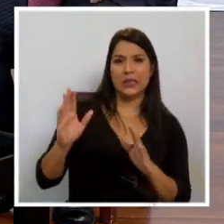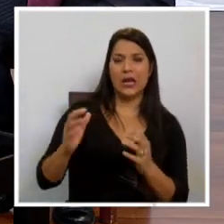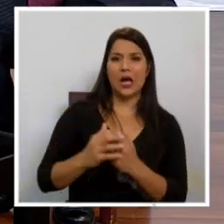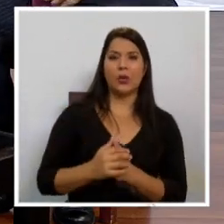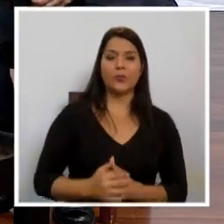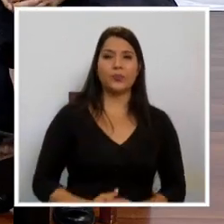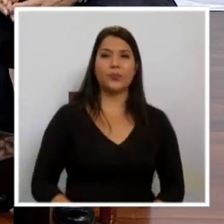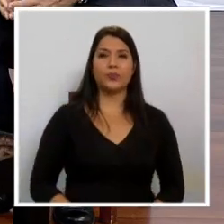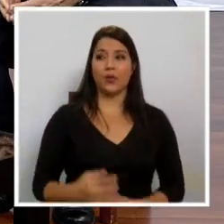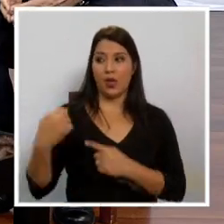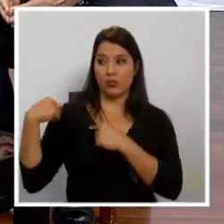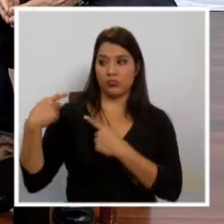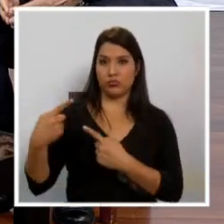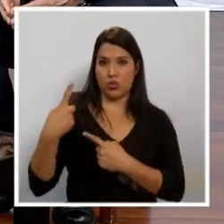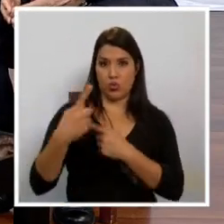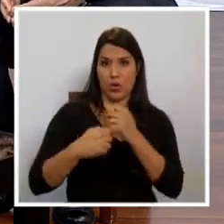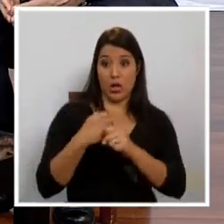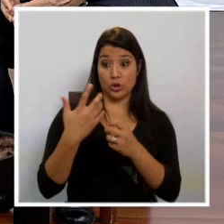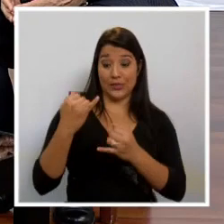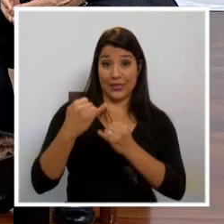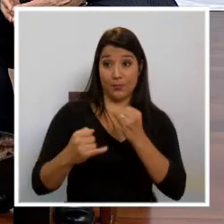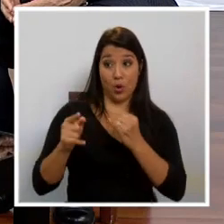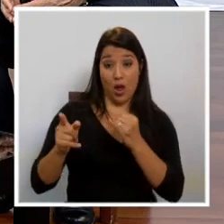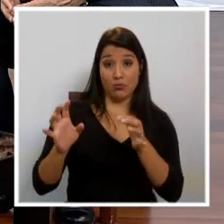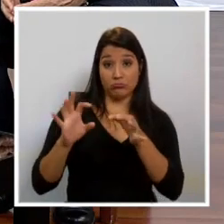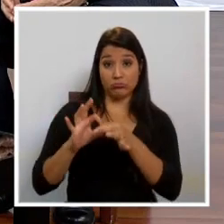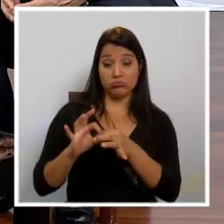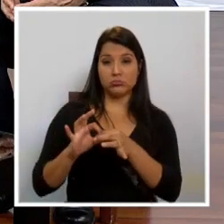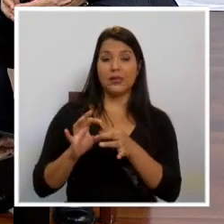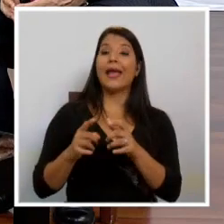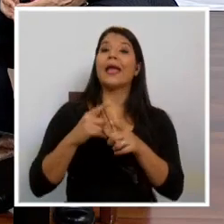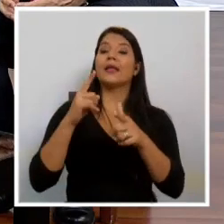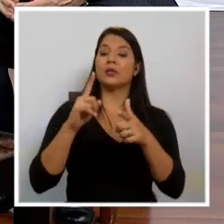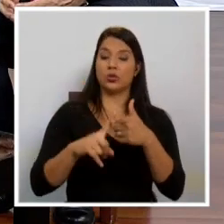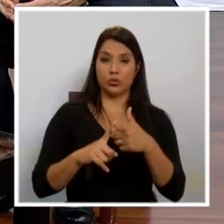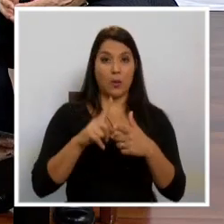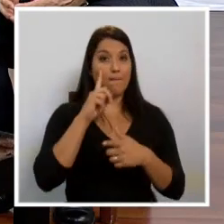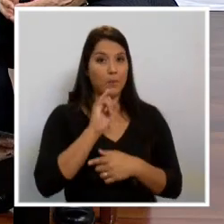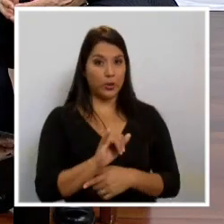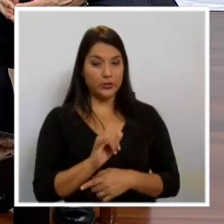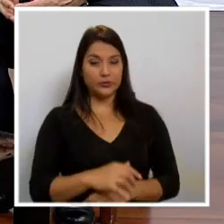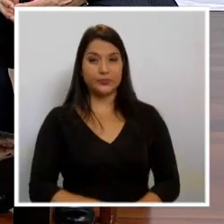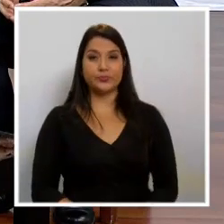gestión sí. En el que recién acaba de terminar. Por eso, el punto es